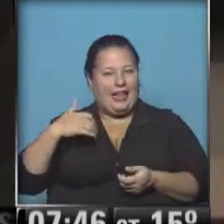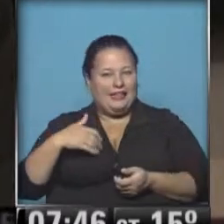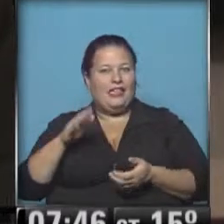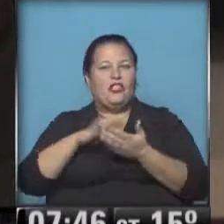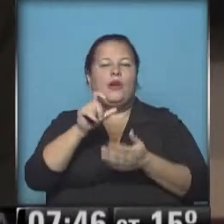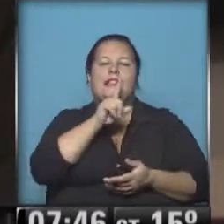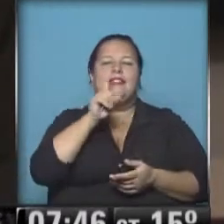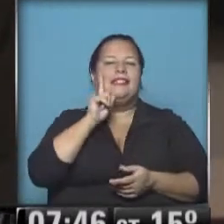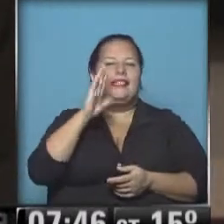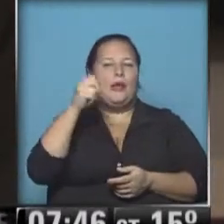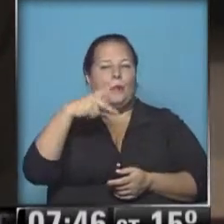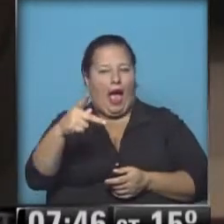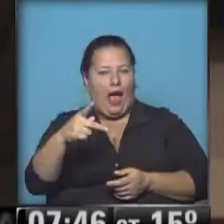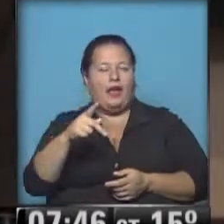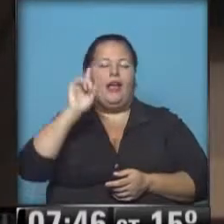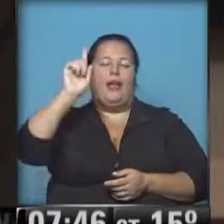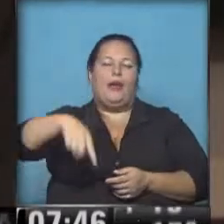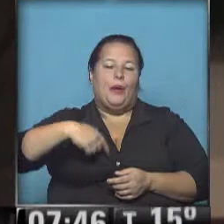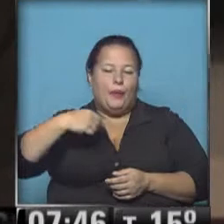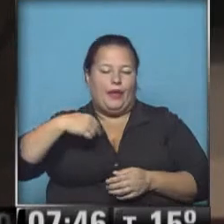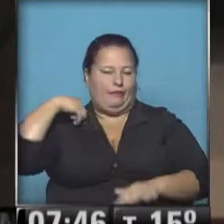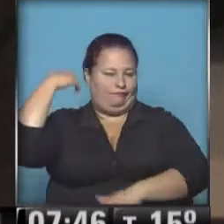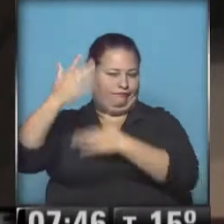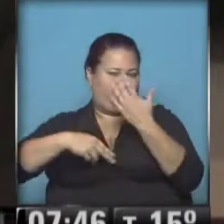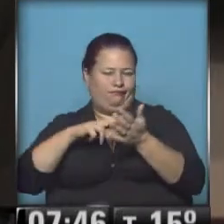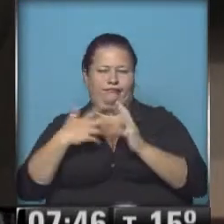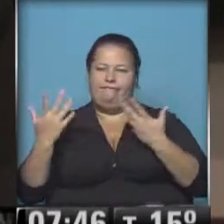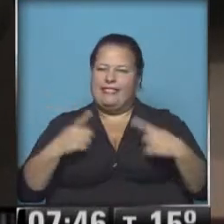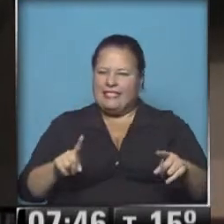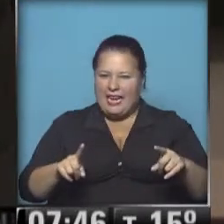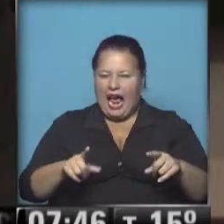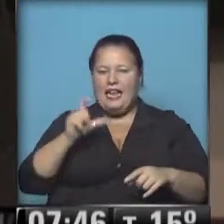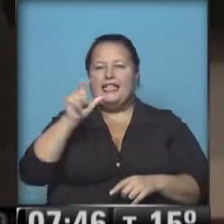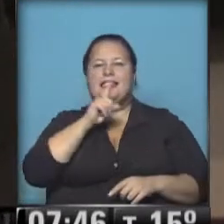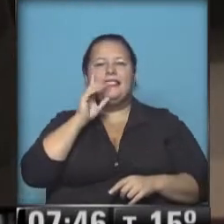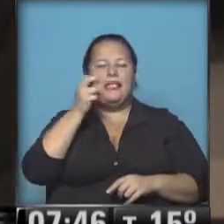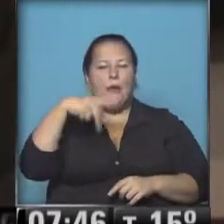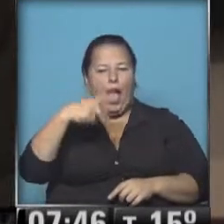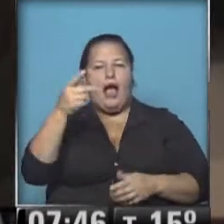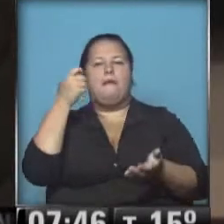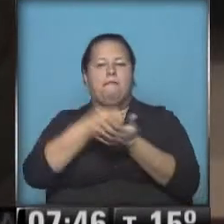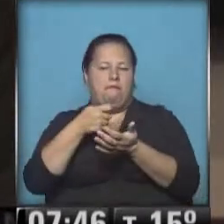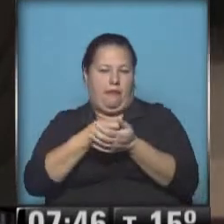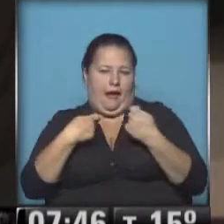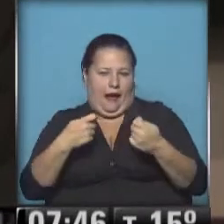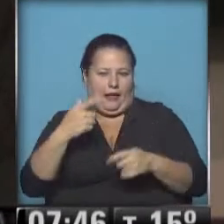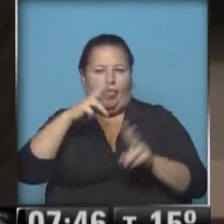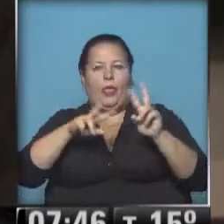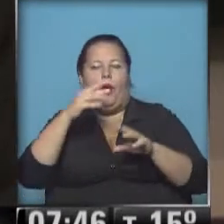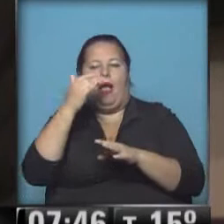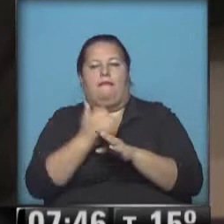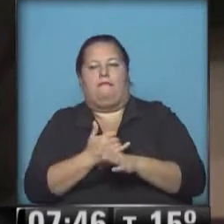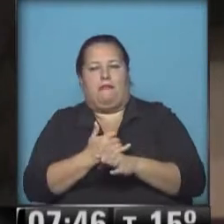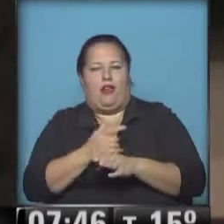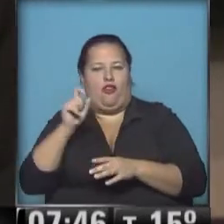sobre el citibank y provocó todo un un escalón don ruido en el cual el sitio terminó pagando los costes teniendo que bajar a su